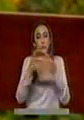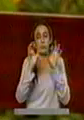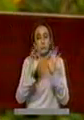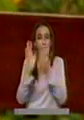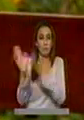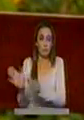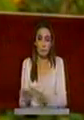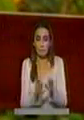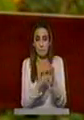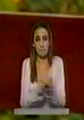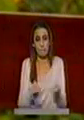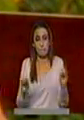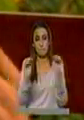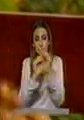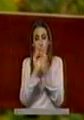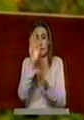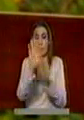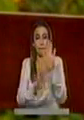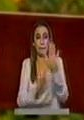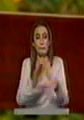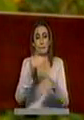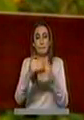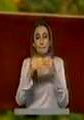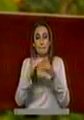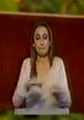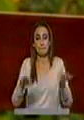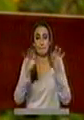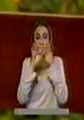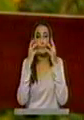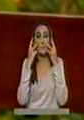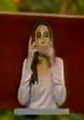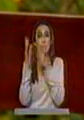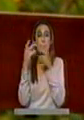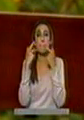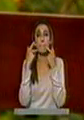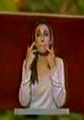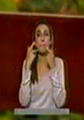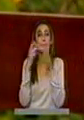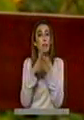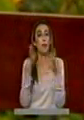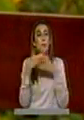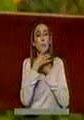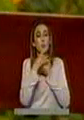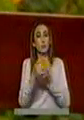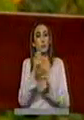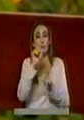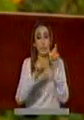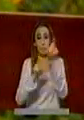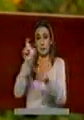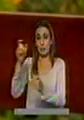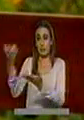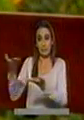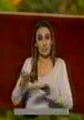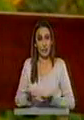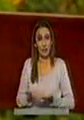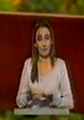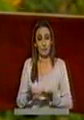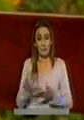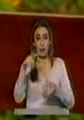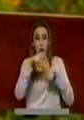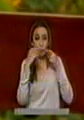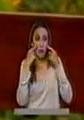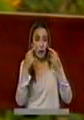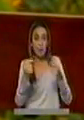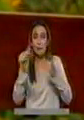unirnos como nosotros, ciudadanos, y eso le gusta también mucho a los turistas, de que llegan a un lugar y